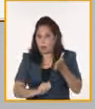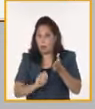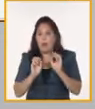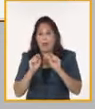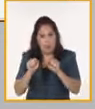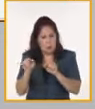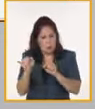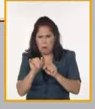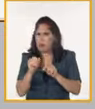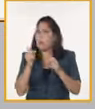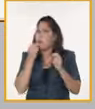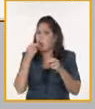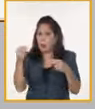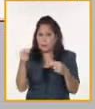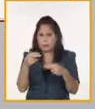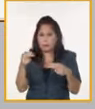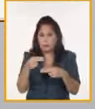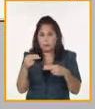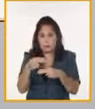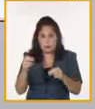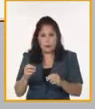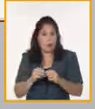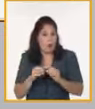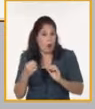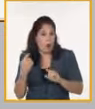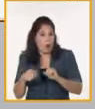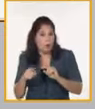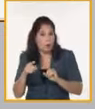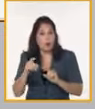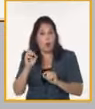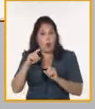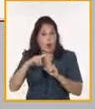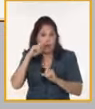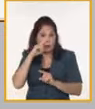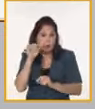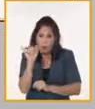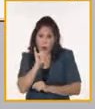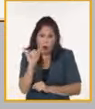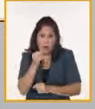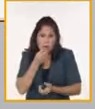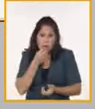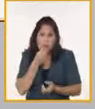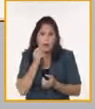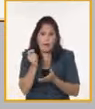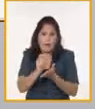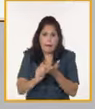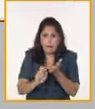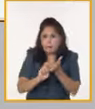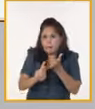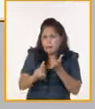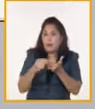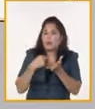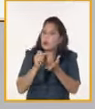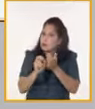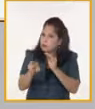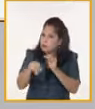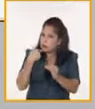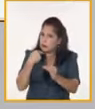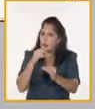Go o por la propia plataforma de actores económicos por los actores económicos que tienen eh acceso a esa plataforma también